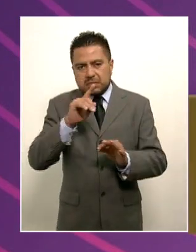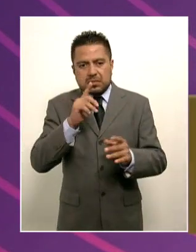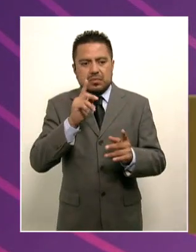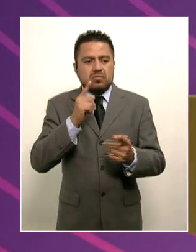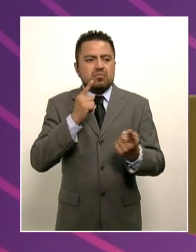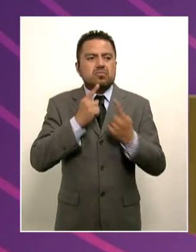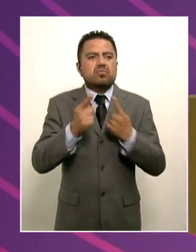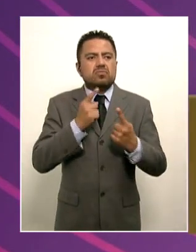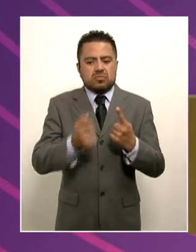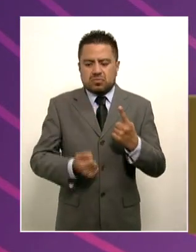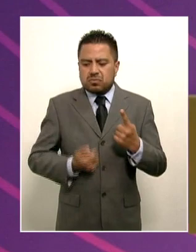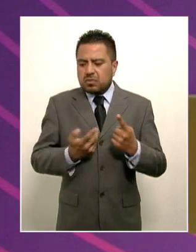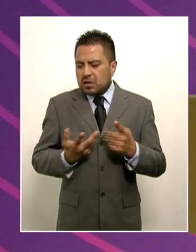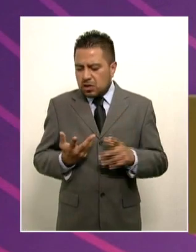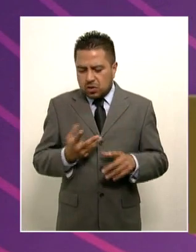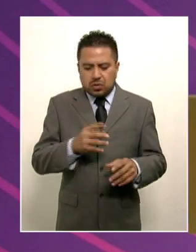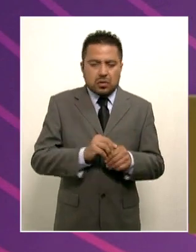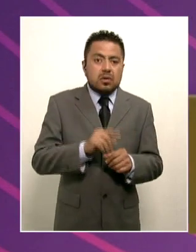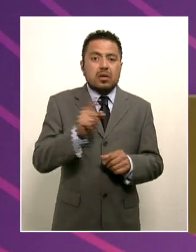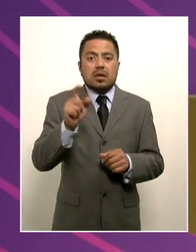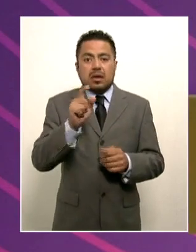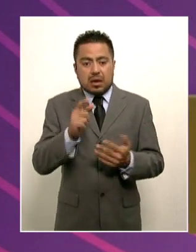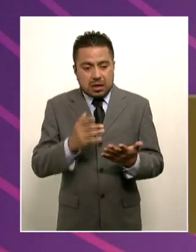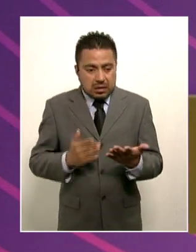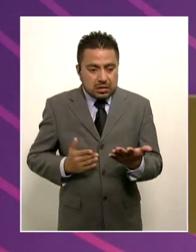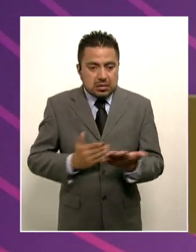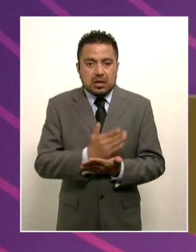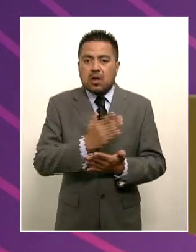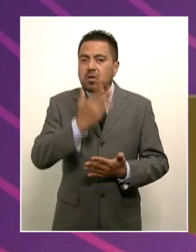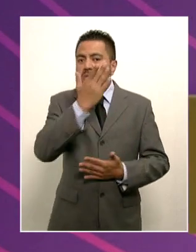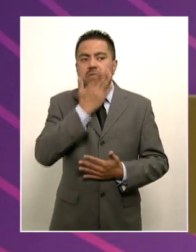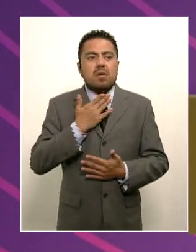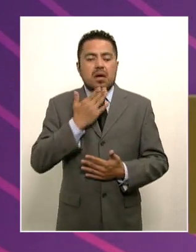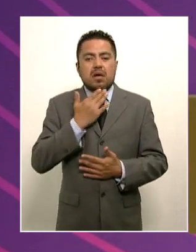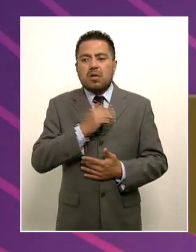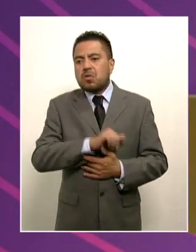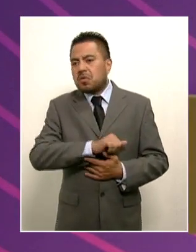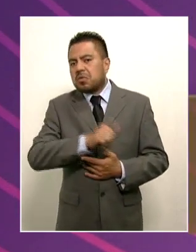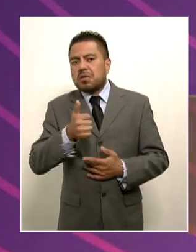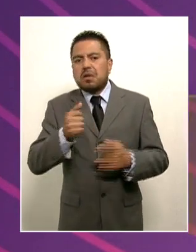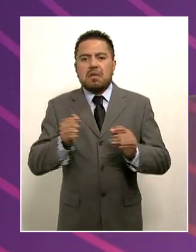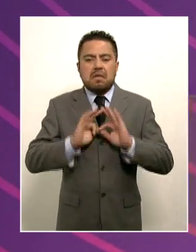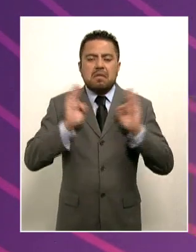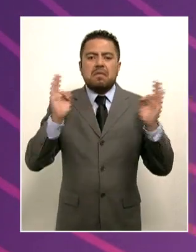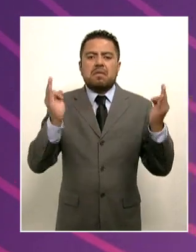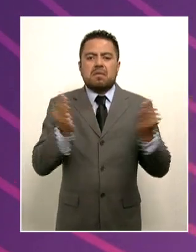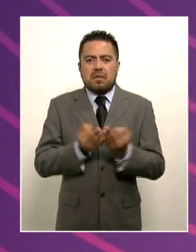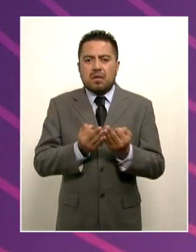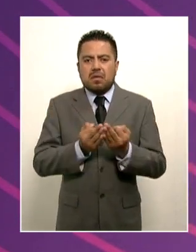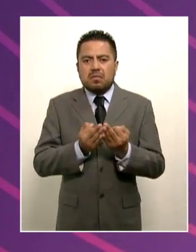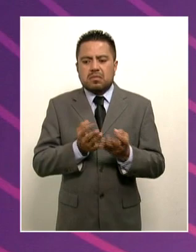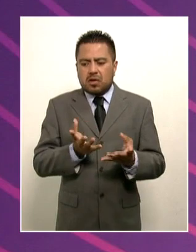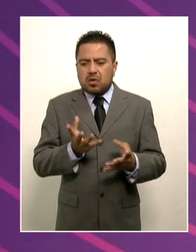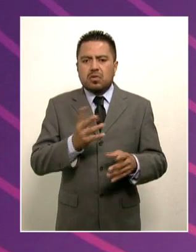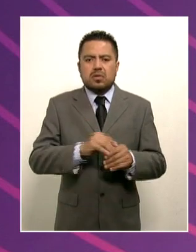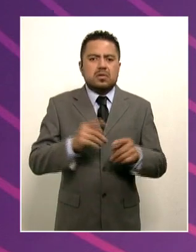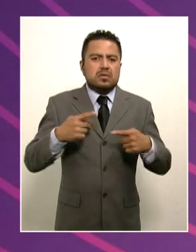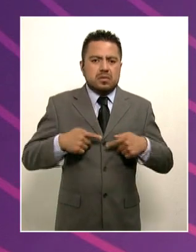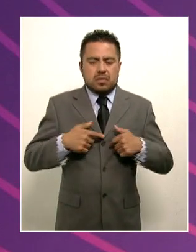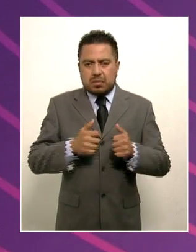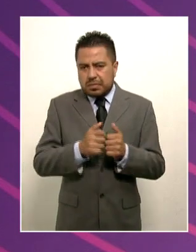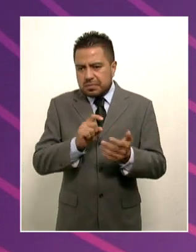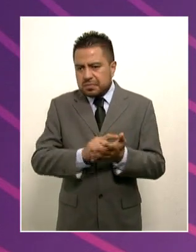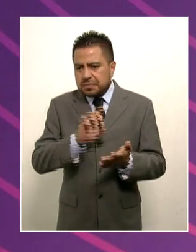inclusión. O sea, sin la accesibilidad no puede haber otras formas de incluir a las personas